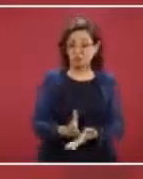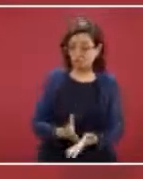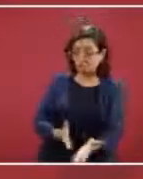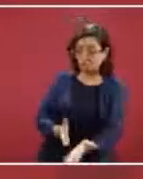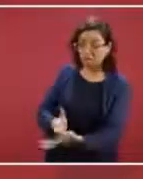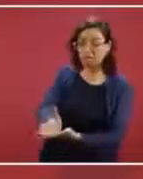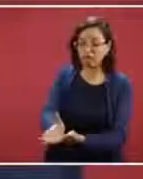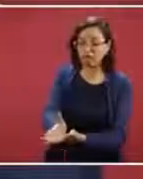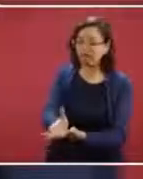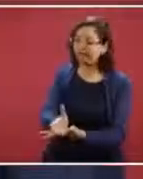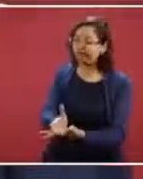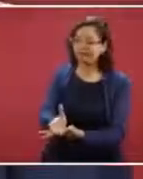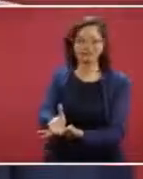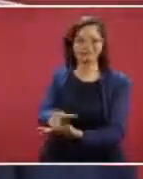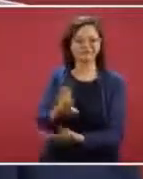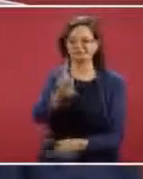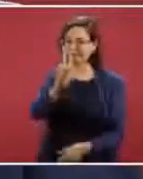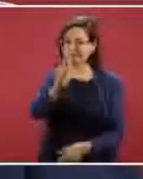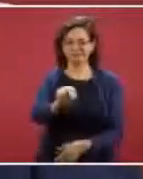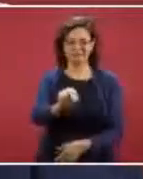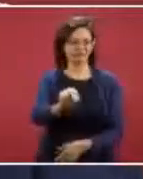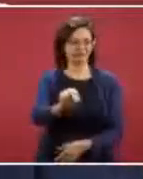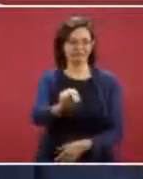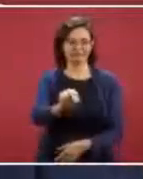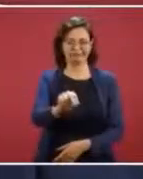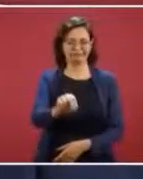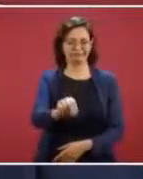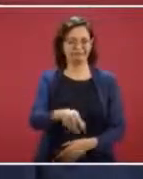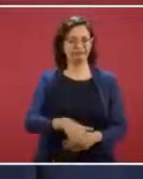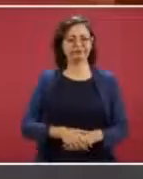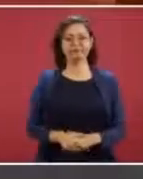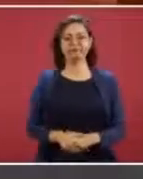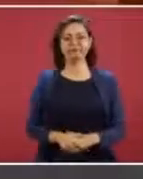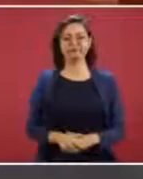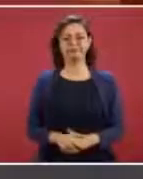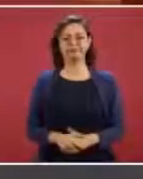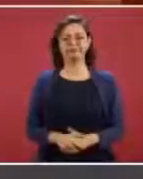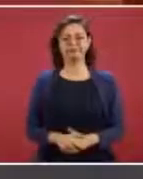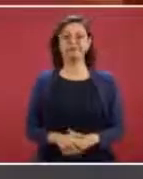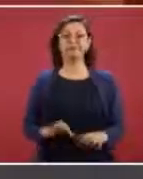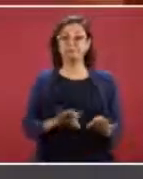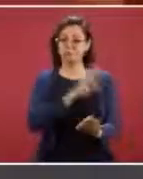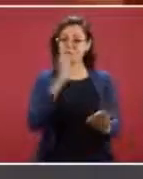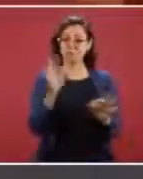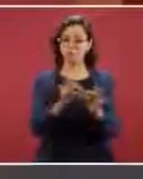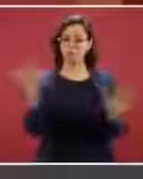Intervencionismo, no. Y ahí lo dejamos.